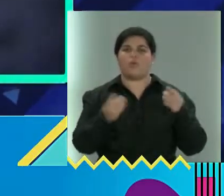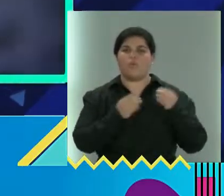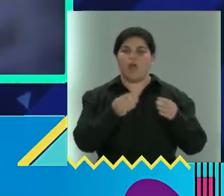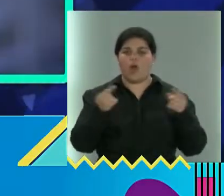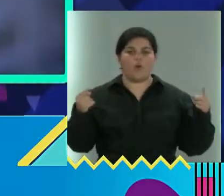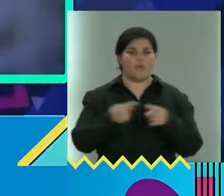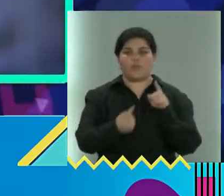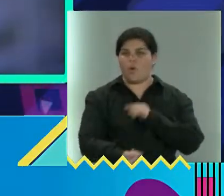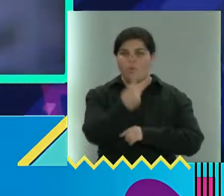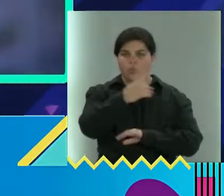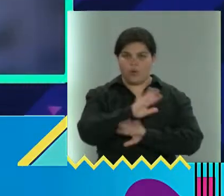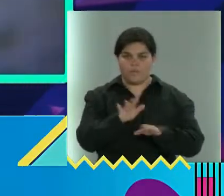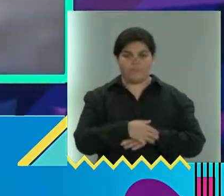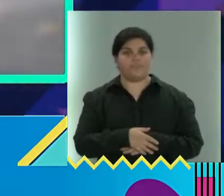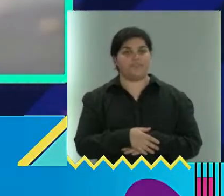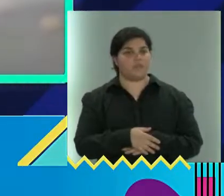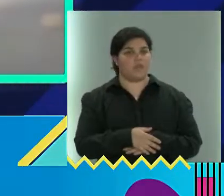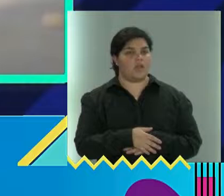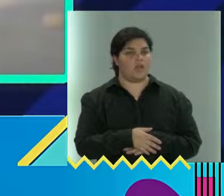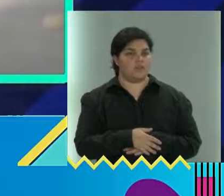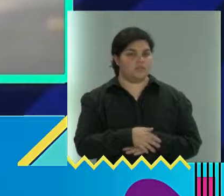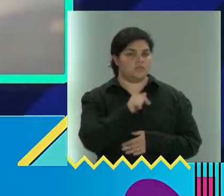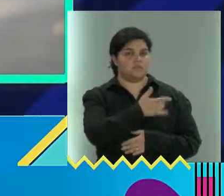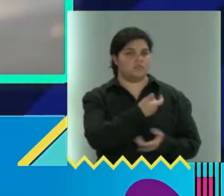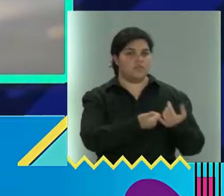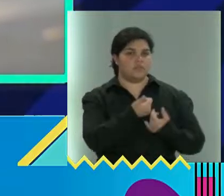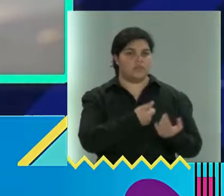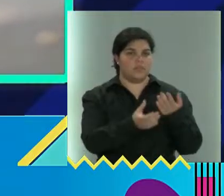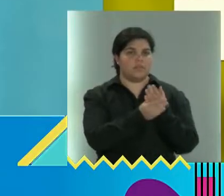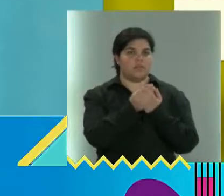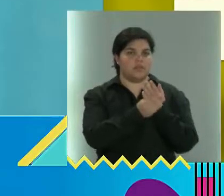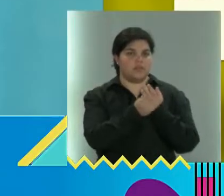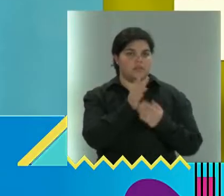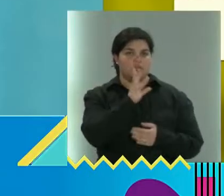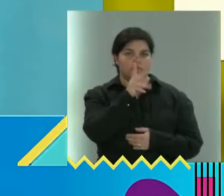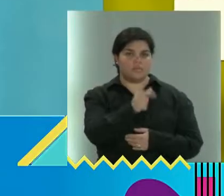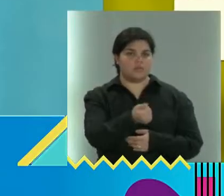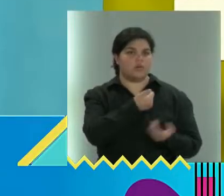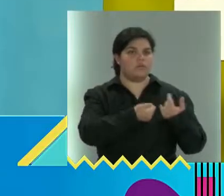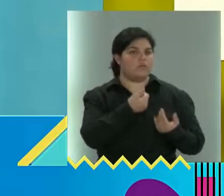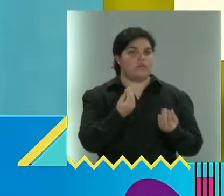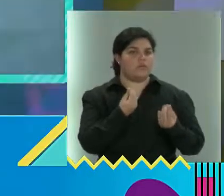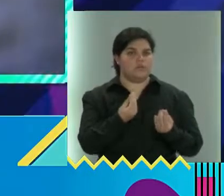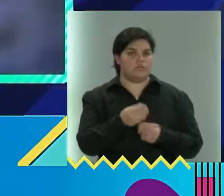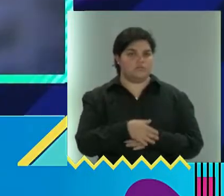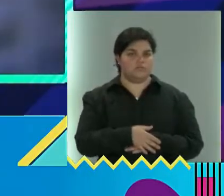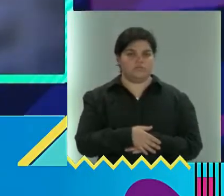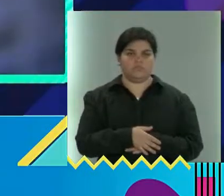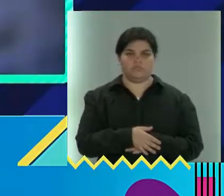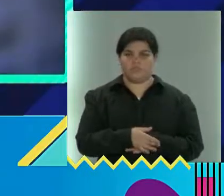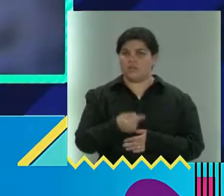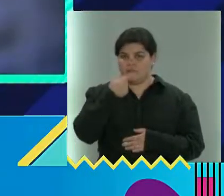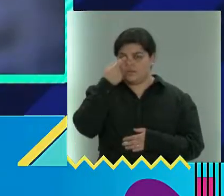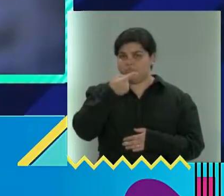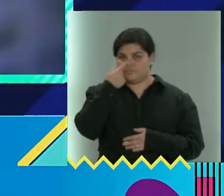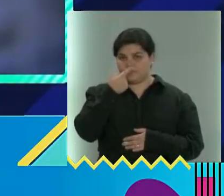mismo, ¿no? ¿Qué podés rescatar un poco de esta conversación con el ministro de Rusia? Bueno, fue interesante,